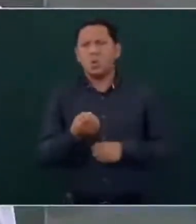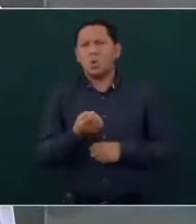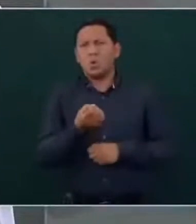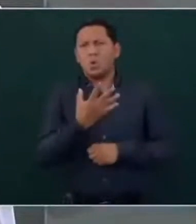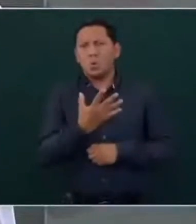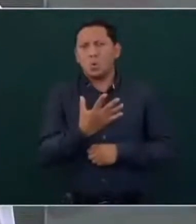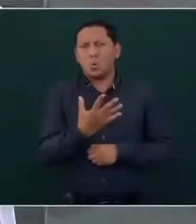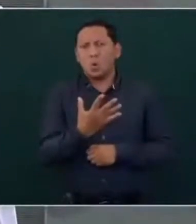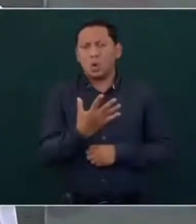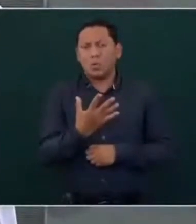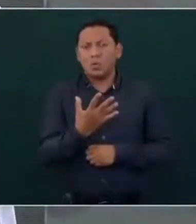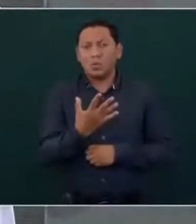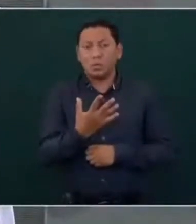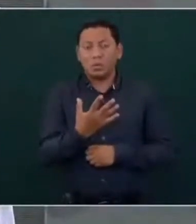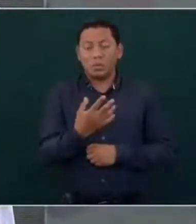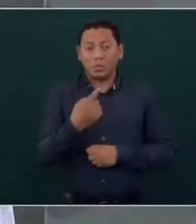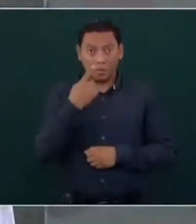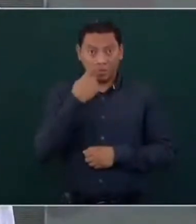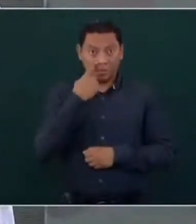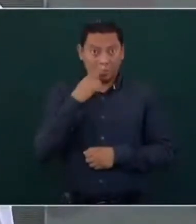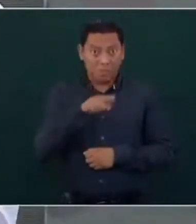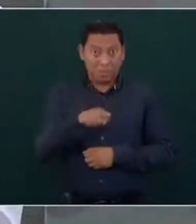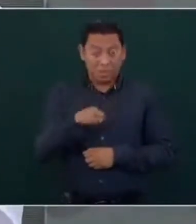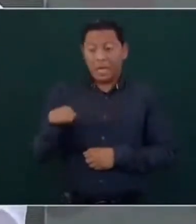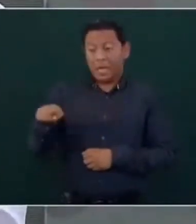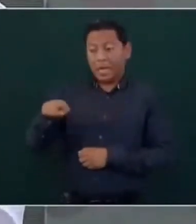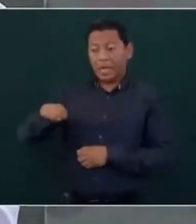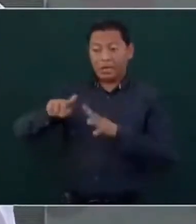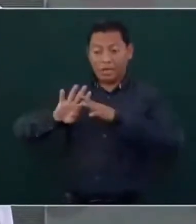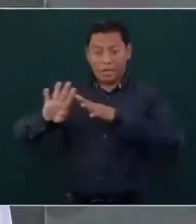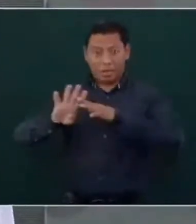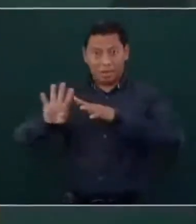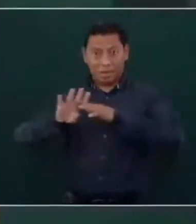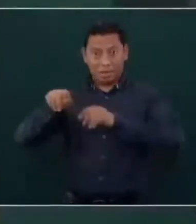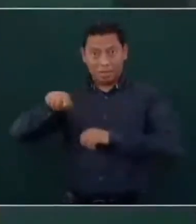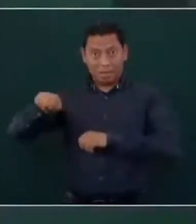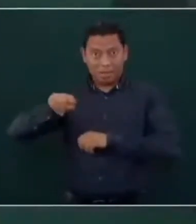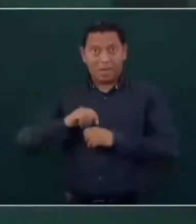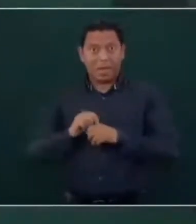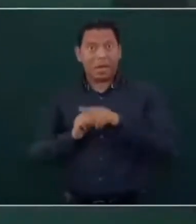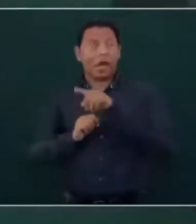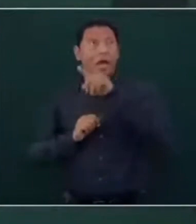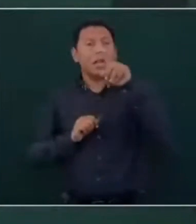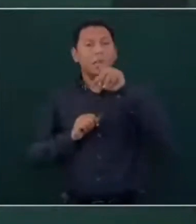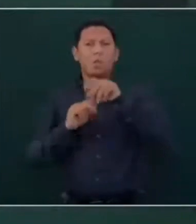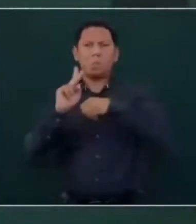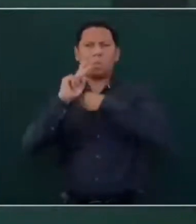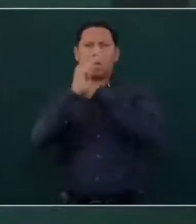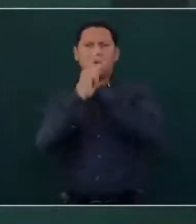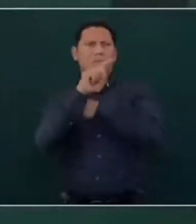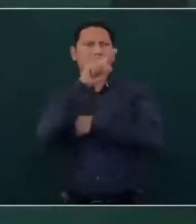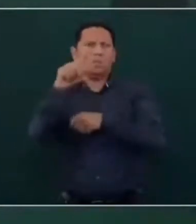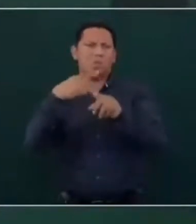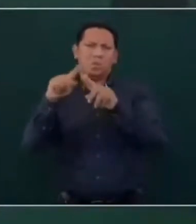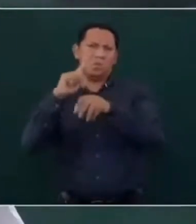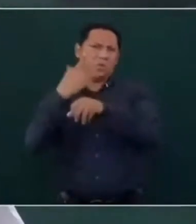de remesas? ¿Cuánto es el monto de las remesas? Lo que envían nuestros paisanos